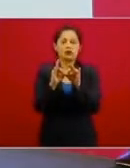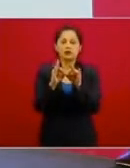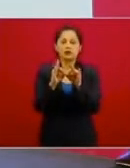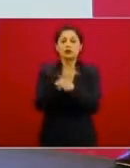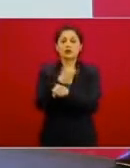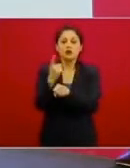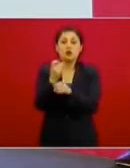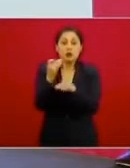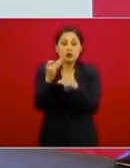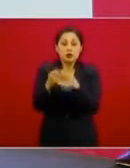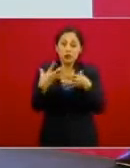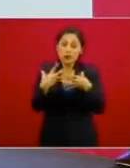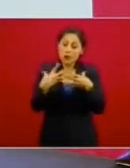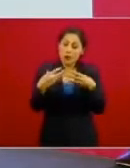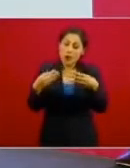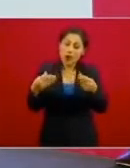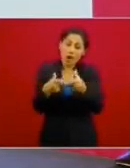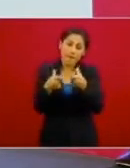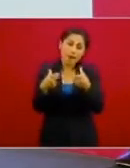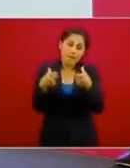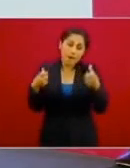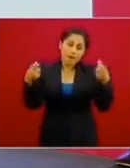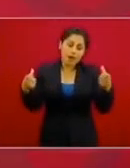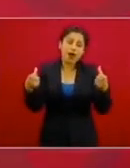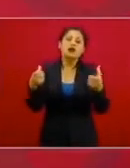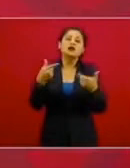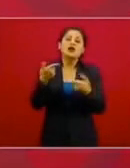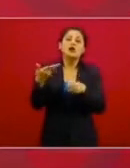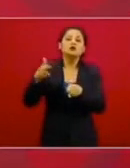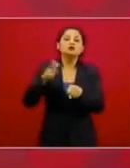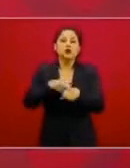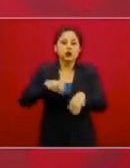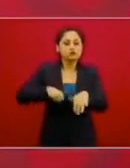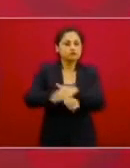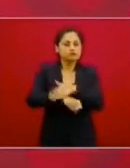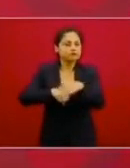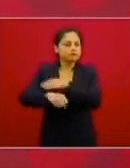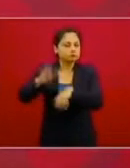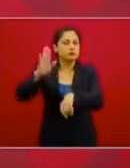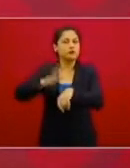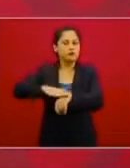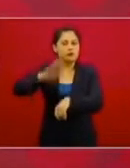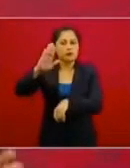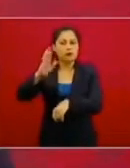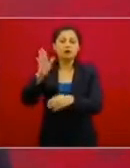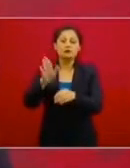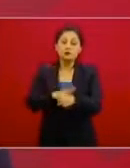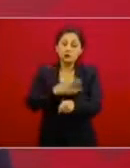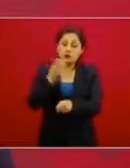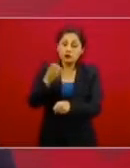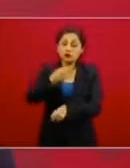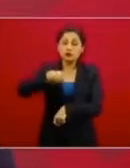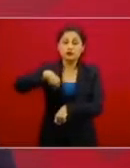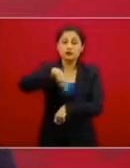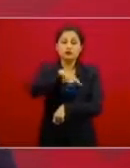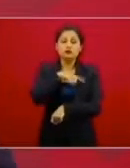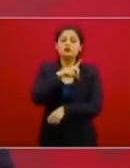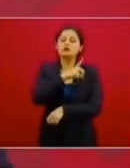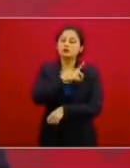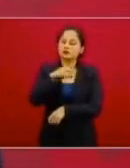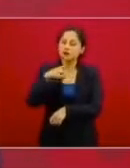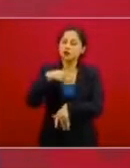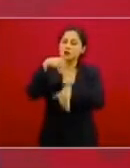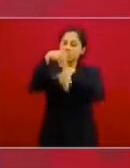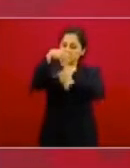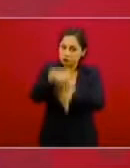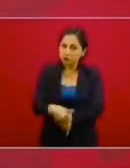casos, de contagios, de hospitalizaciones, pero que debemos seguir manteniendo la jornada nacional de sana distancia